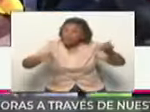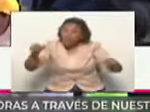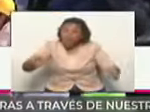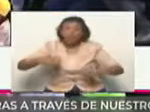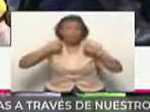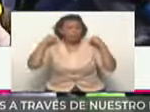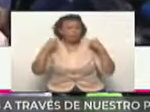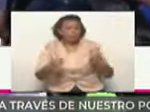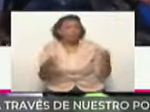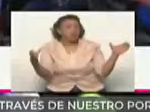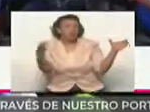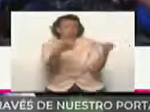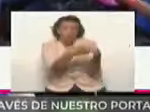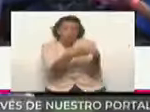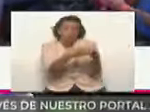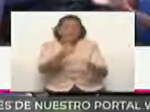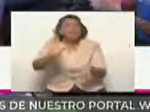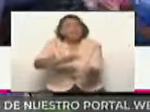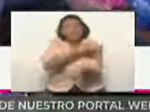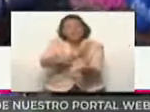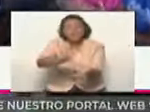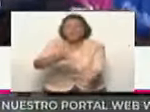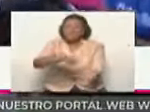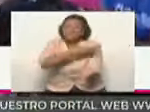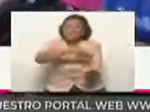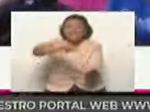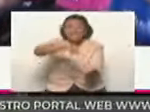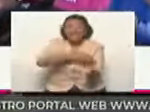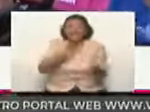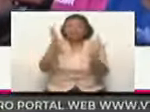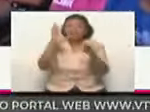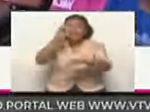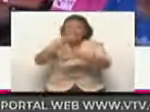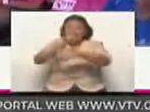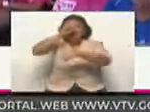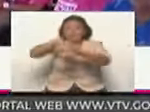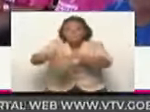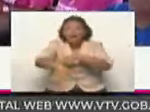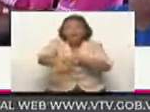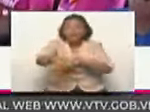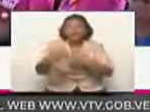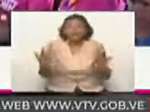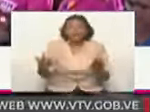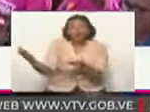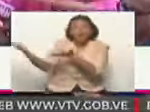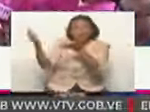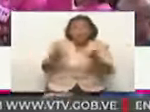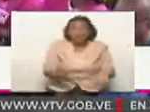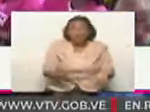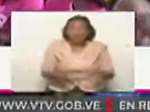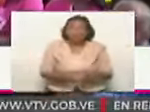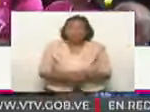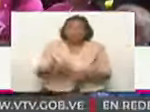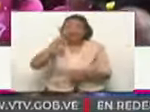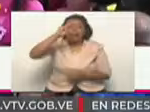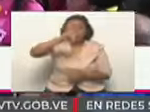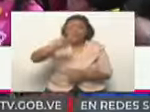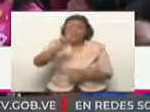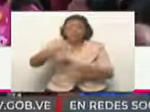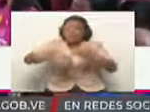poderoso de nuestra música, del Delta Amacuro. Llegan los